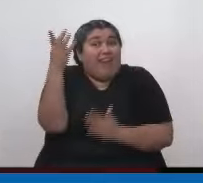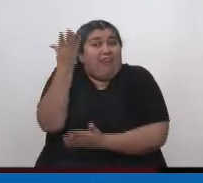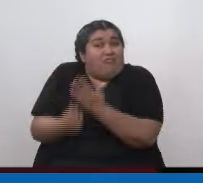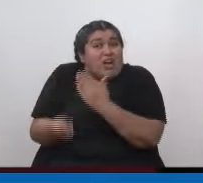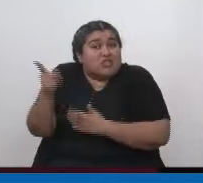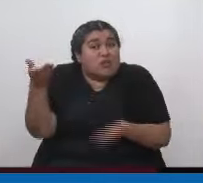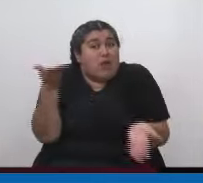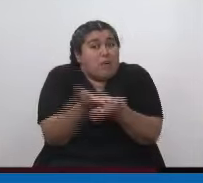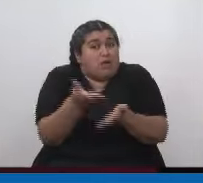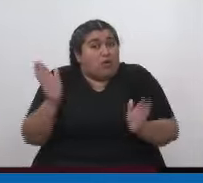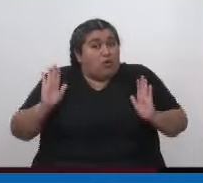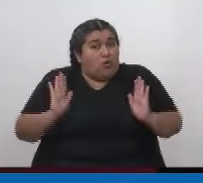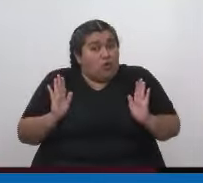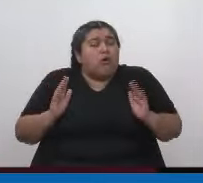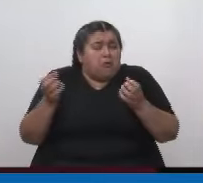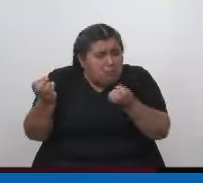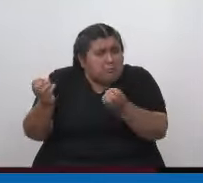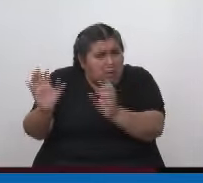propuesta. Pero no importa, está bien.